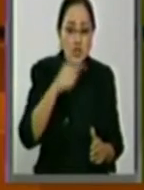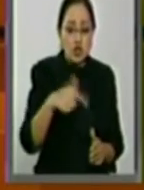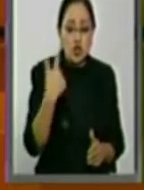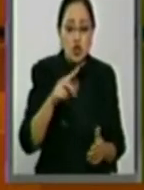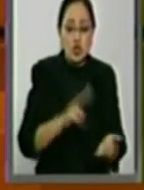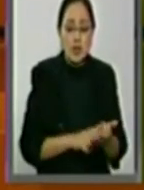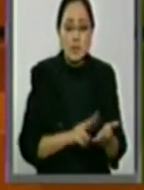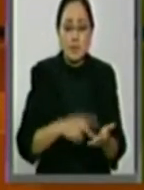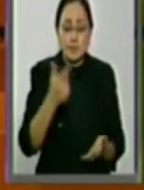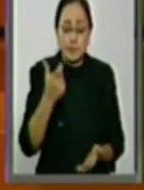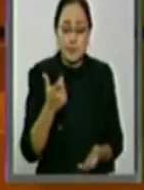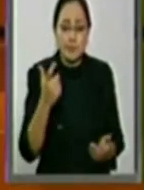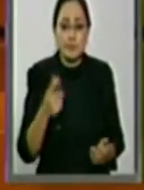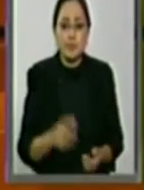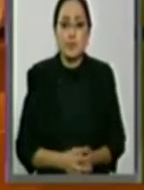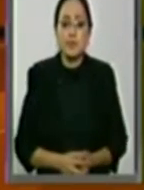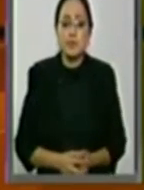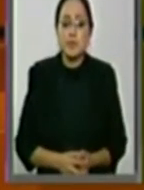Traer agua